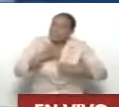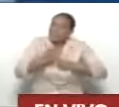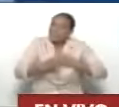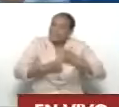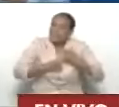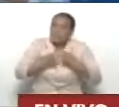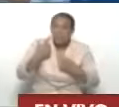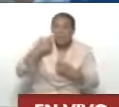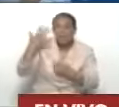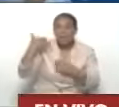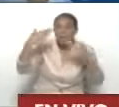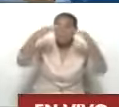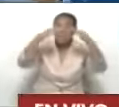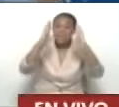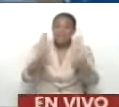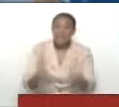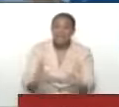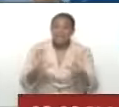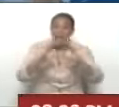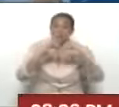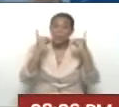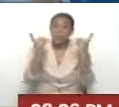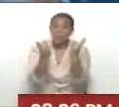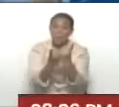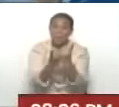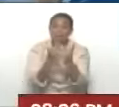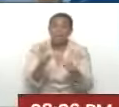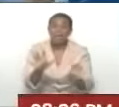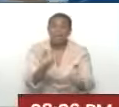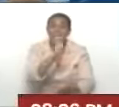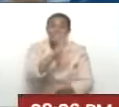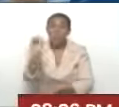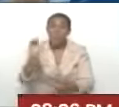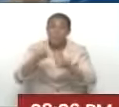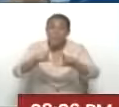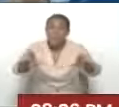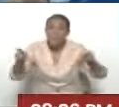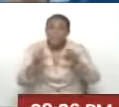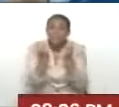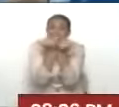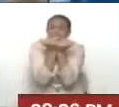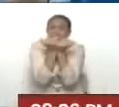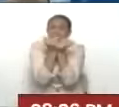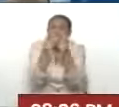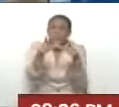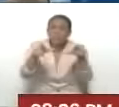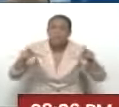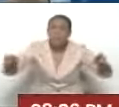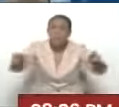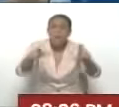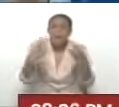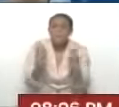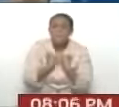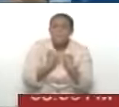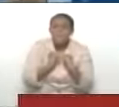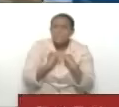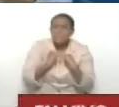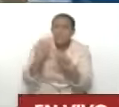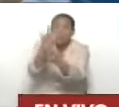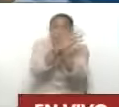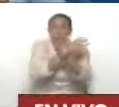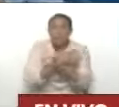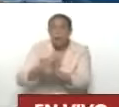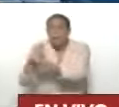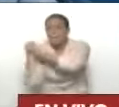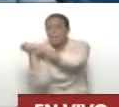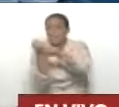balcón de mi casa, del apartamento de 50 metros cuadrados donde nací, donde nos criamos. Y yo iba a jugar béisbol